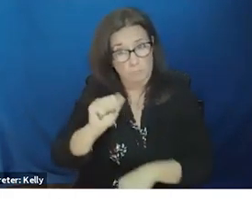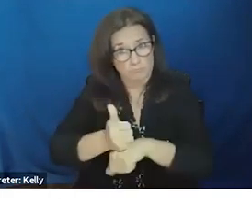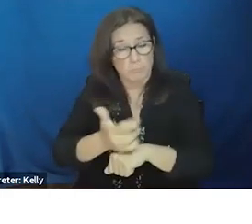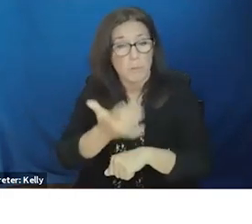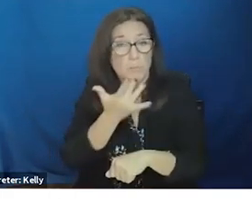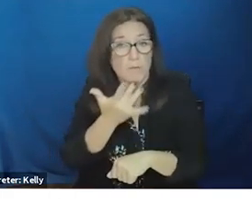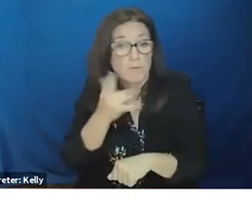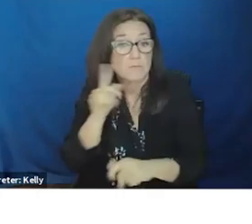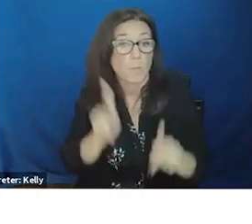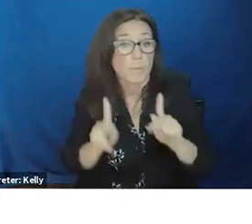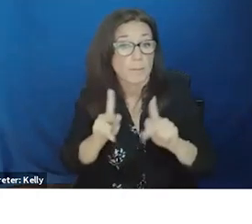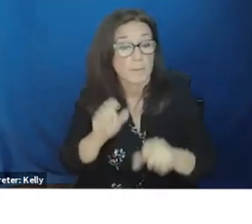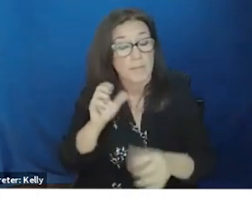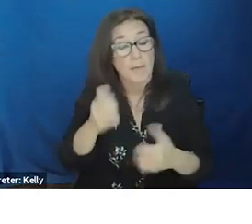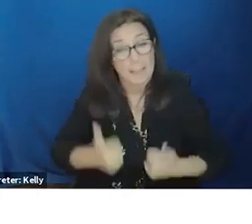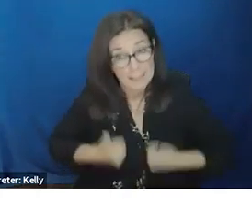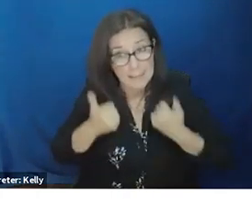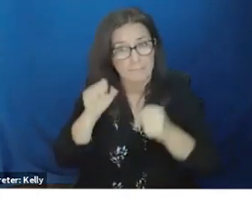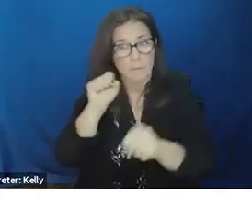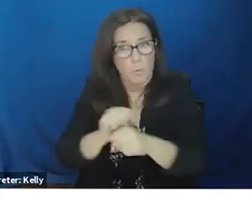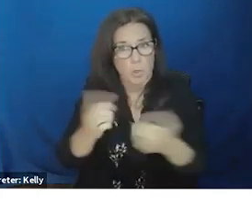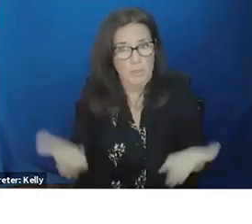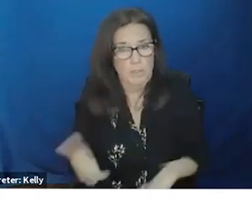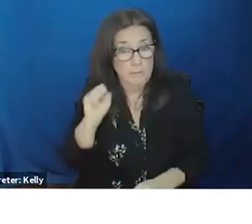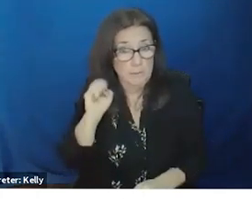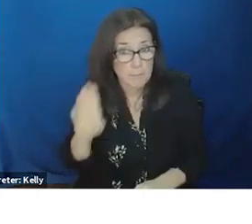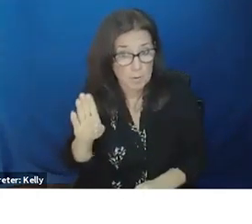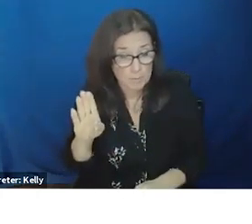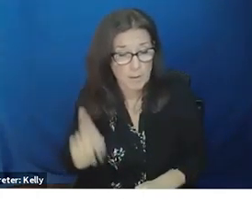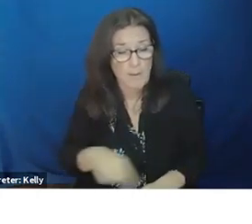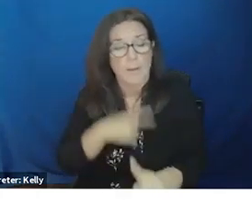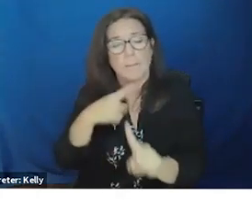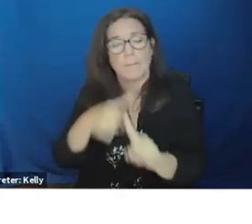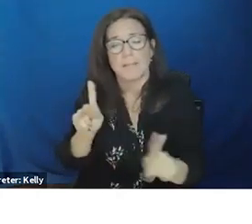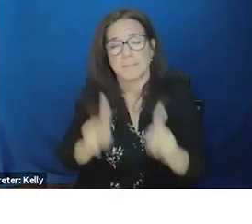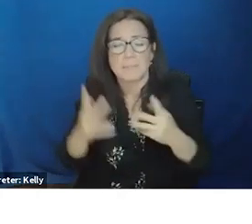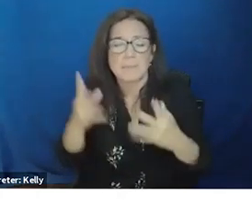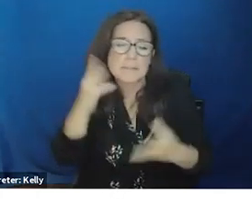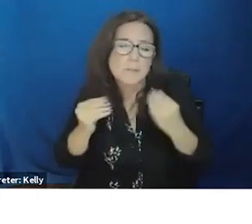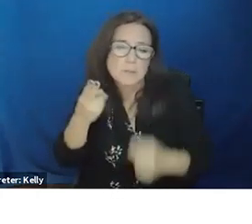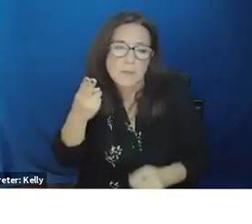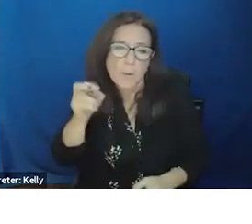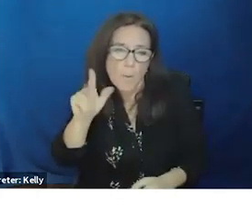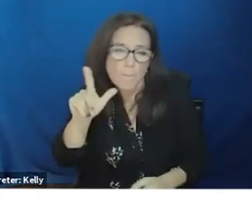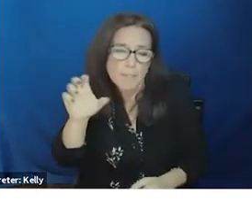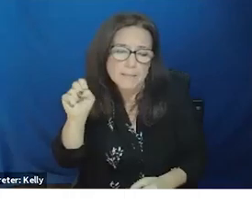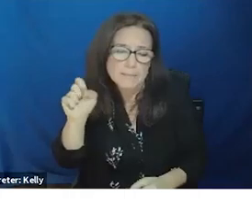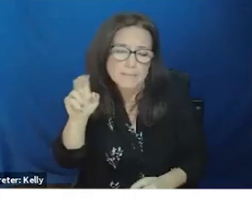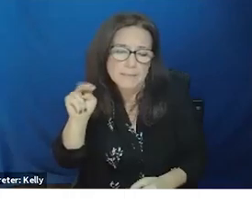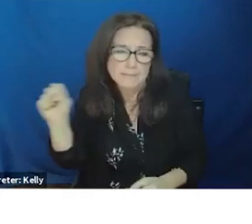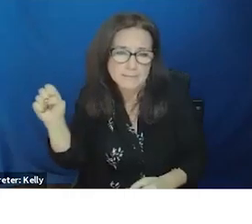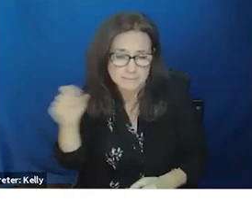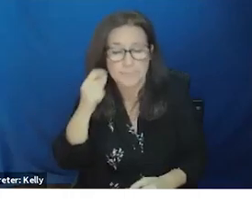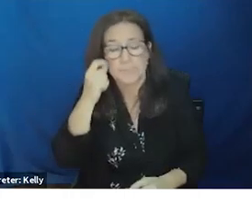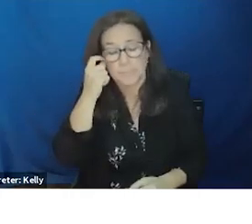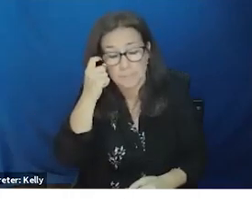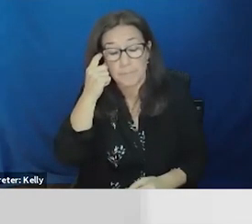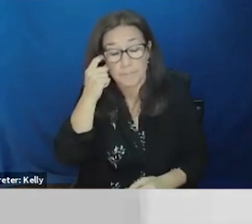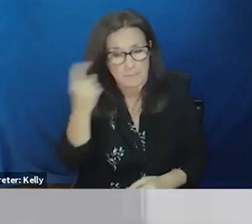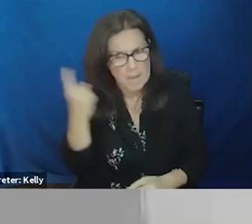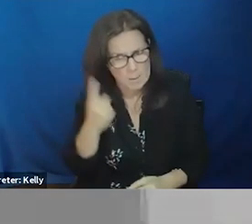usted mencionó que ahora mismo se le está dando preferencia a las personas que trabajan y viven en santa barbara y